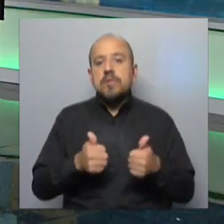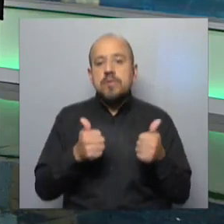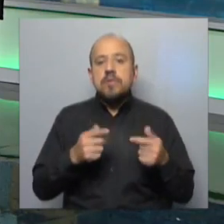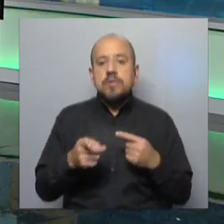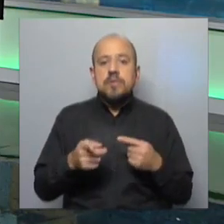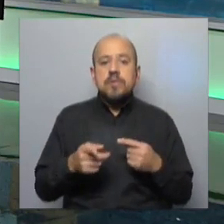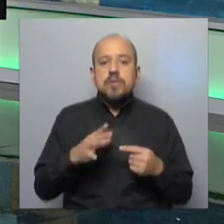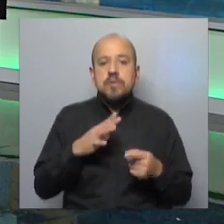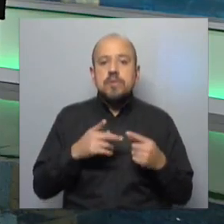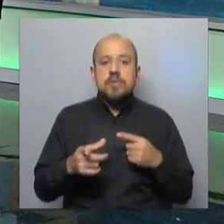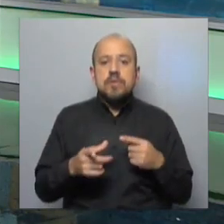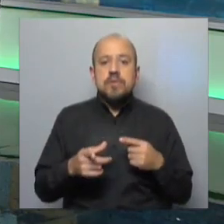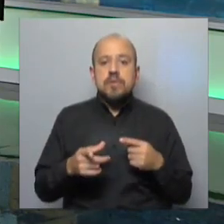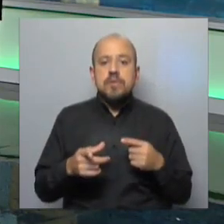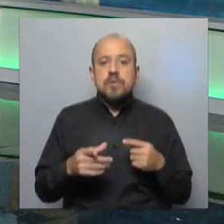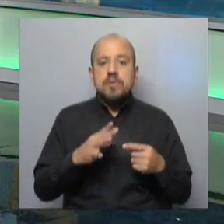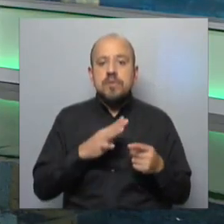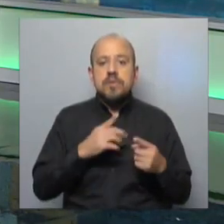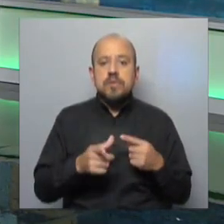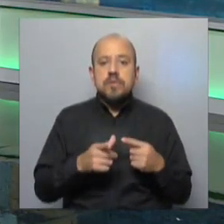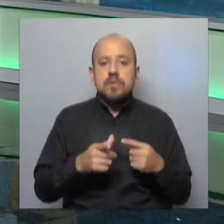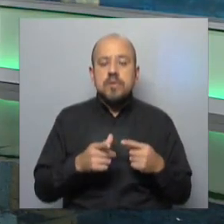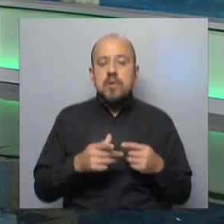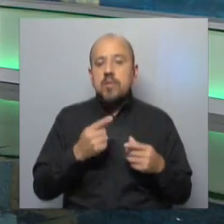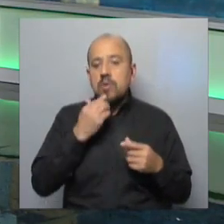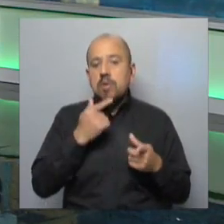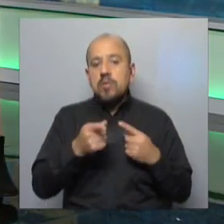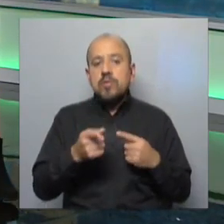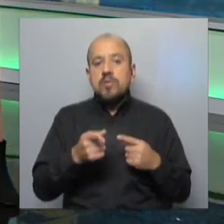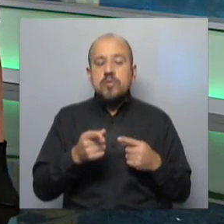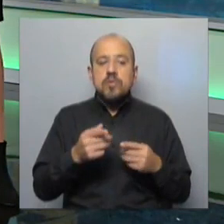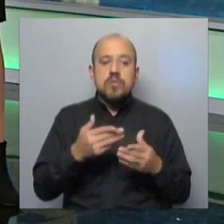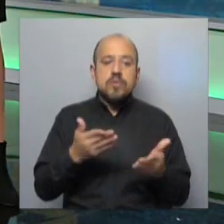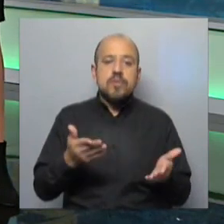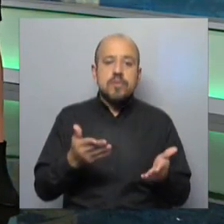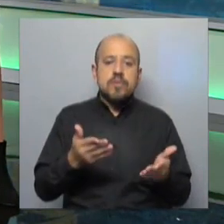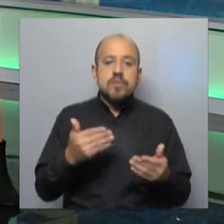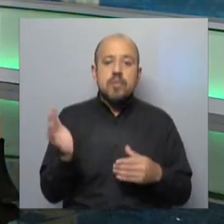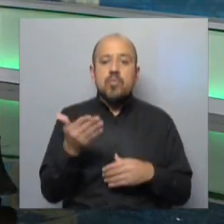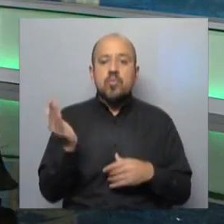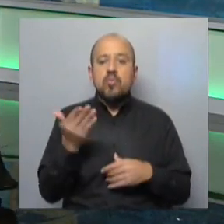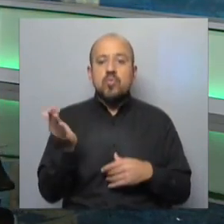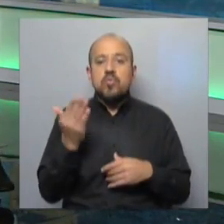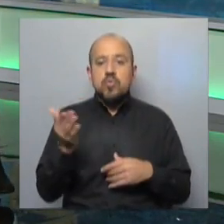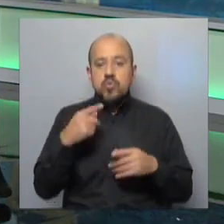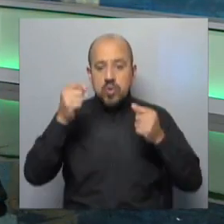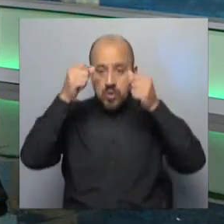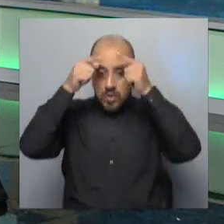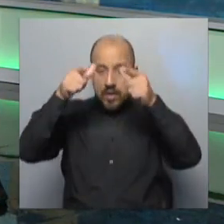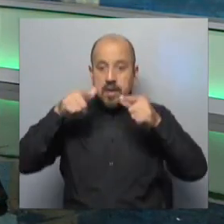de los efectos contaminantes que están presentes en nuestro país como lo son por ejemplo la producción ganadera intensiva